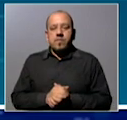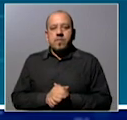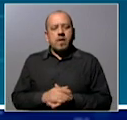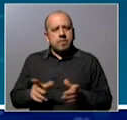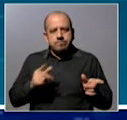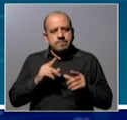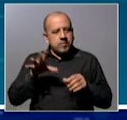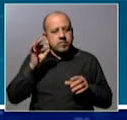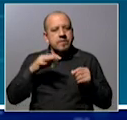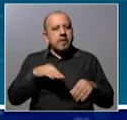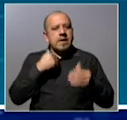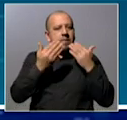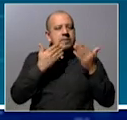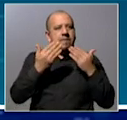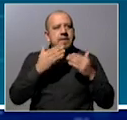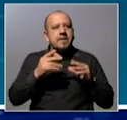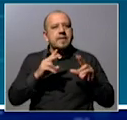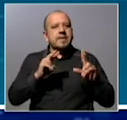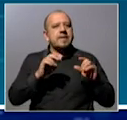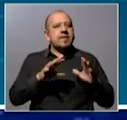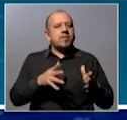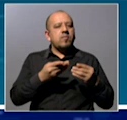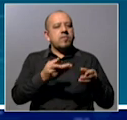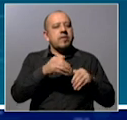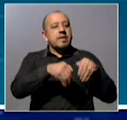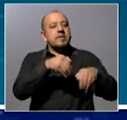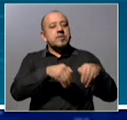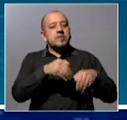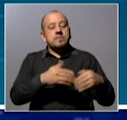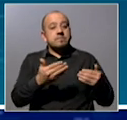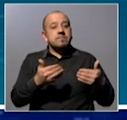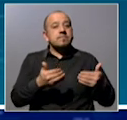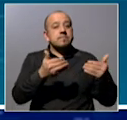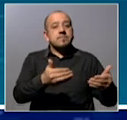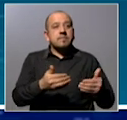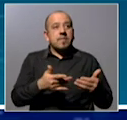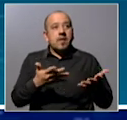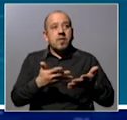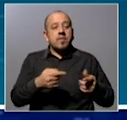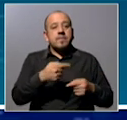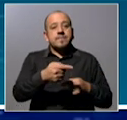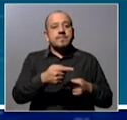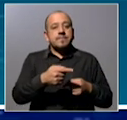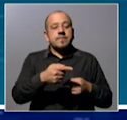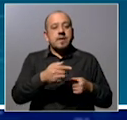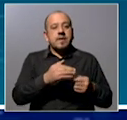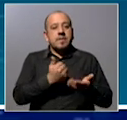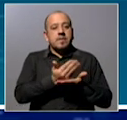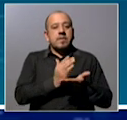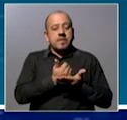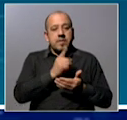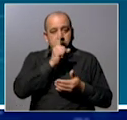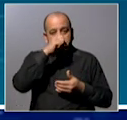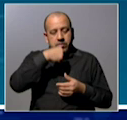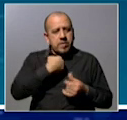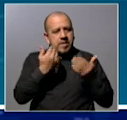escucho perfecto. Vamos a hablar de lo que, cómo se ven las elecciones, el escenario de cara a las elecciones de departamentales de Montevideo. Y